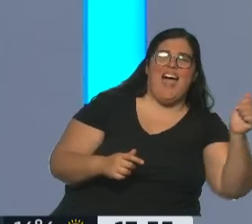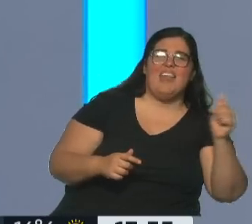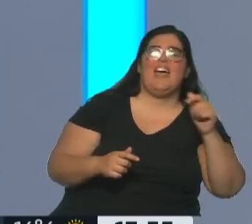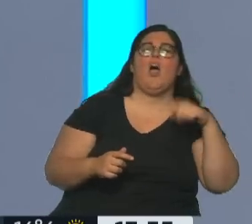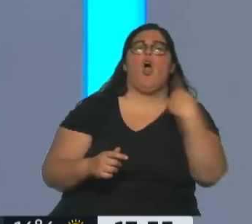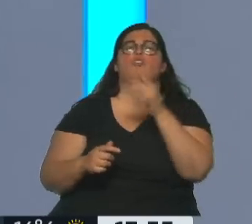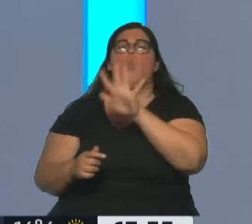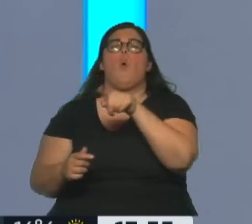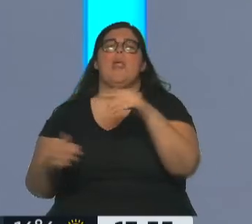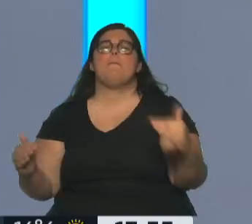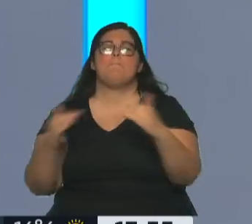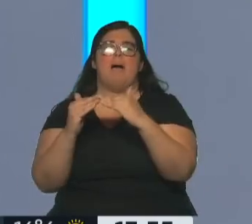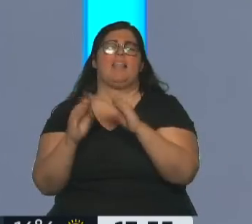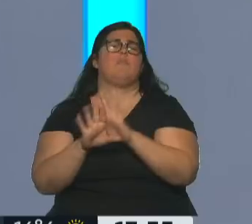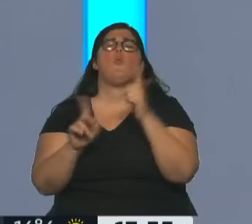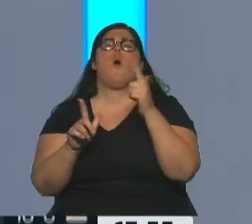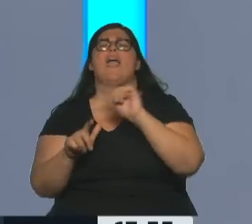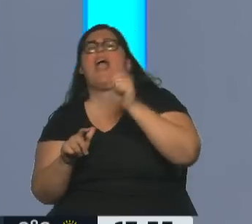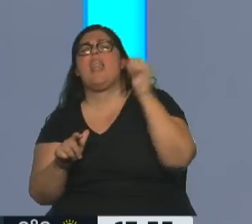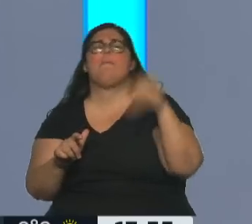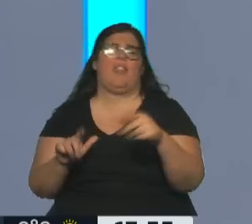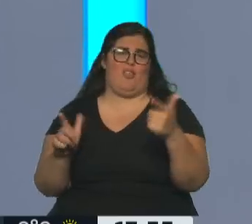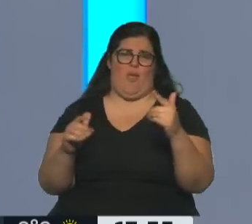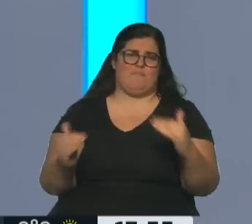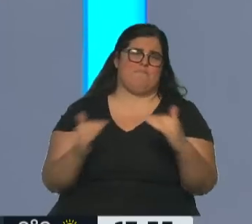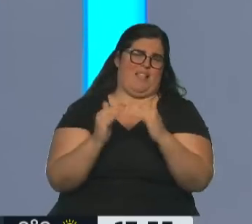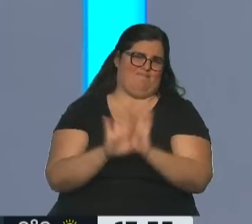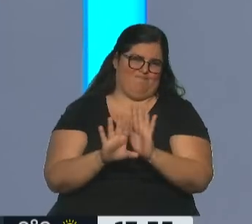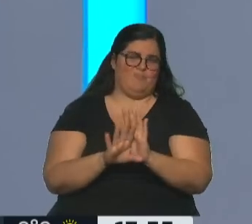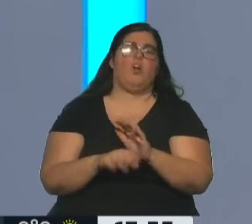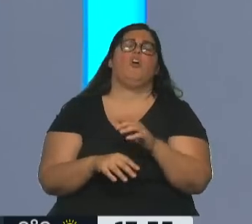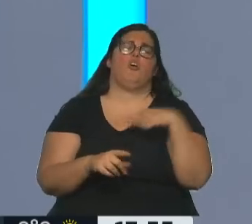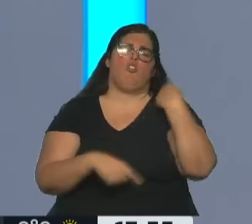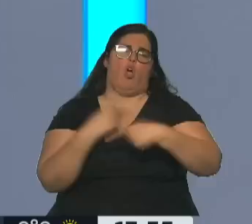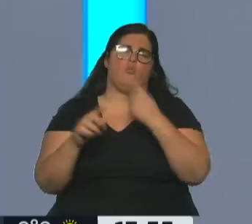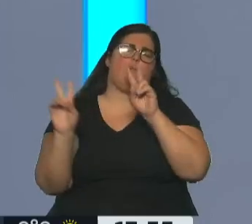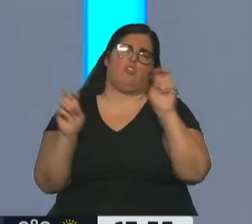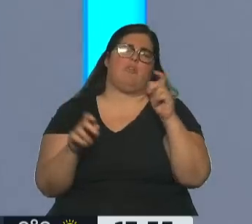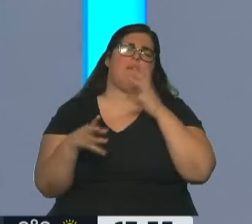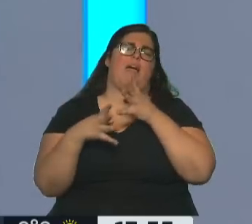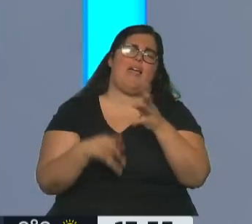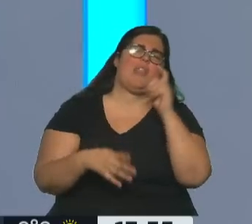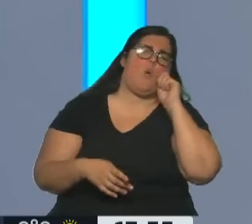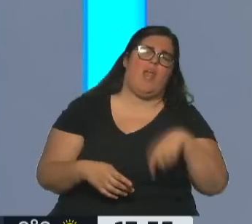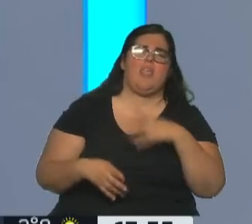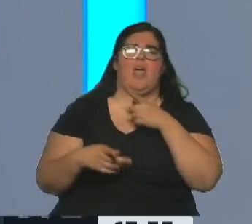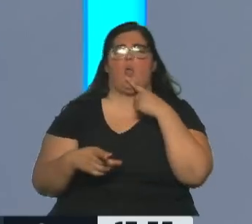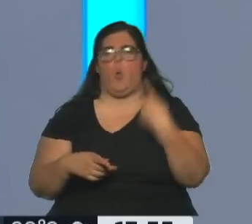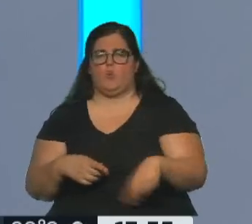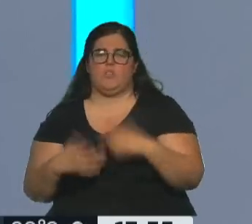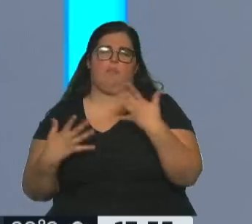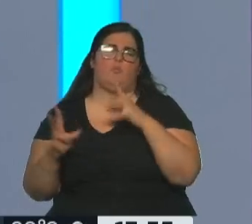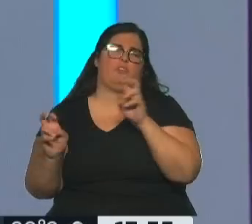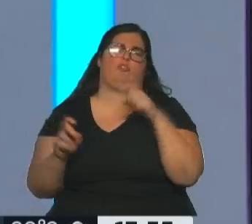hay un claro ganador ni un claro perdedor ni viceversa verdad vamos a seguir con la guerra entre Rusia y Ucrania un tema Por supuesto que